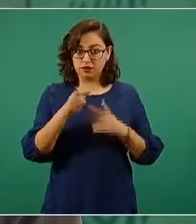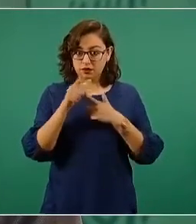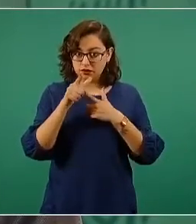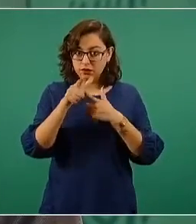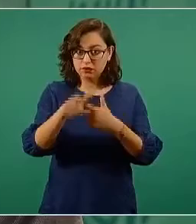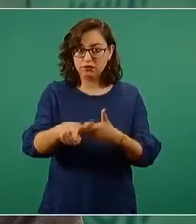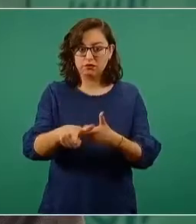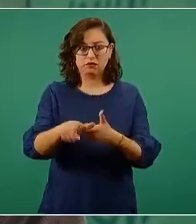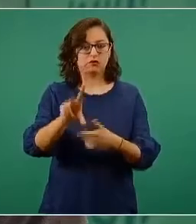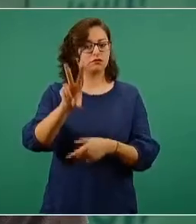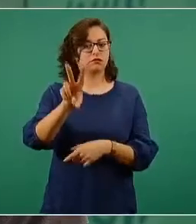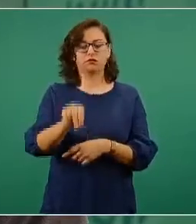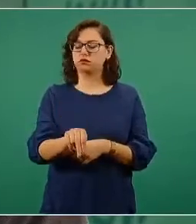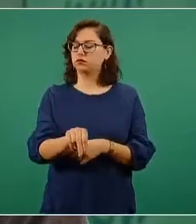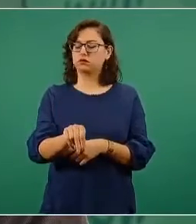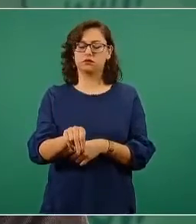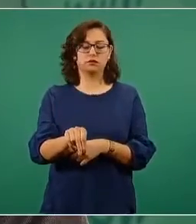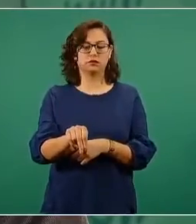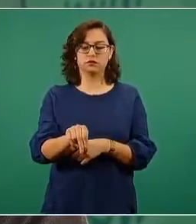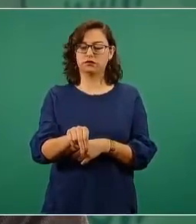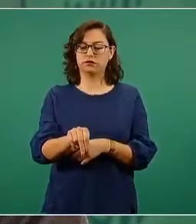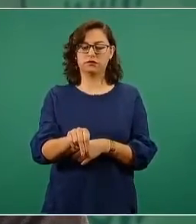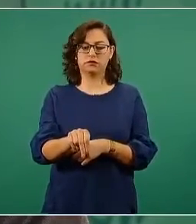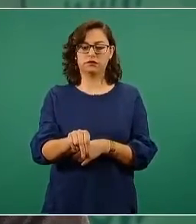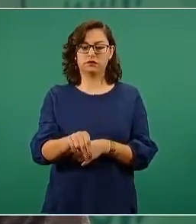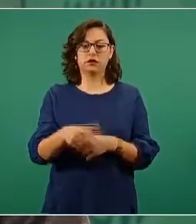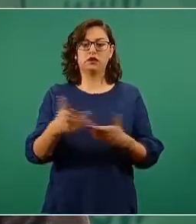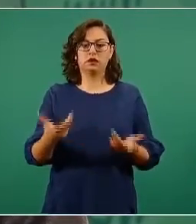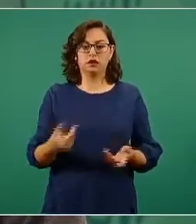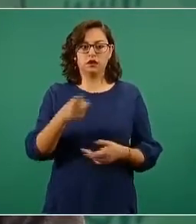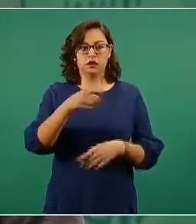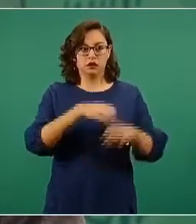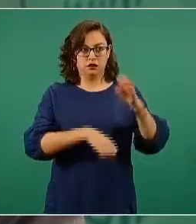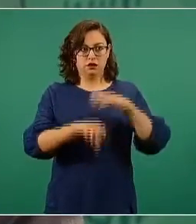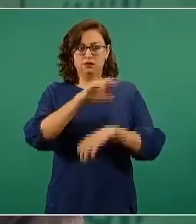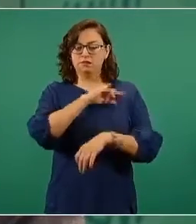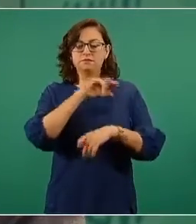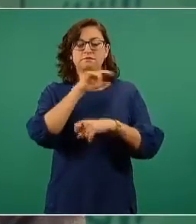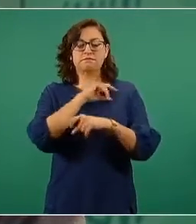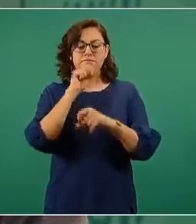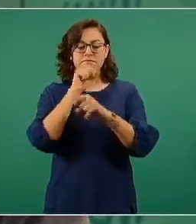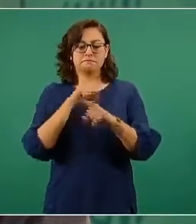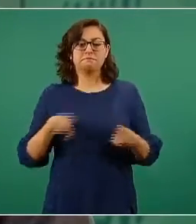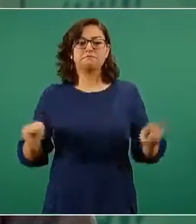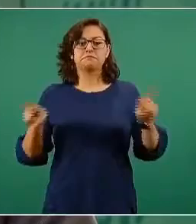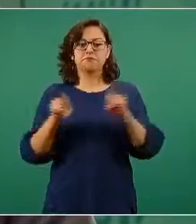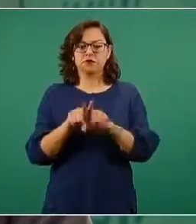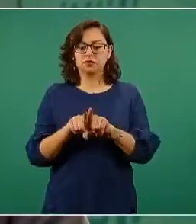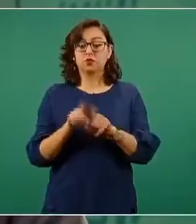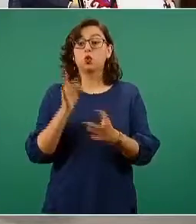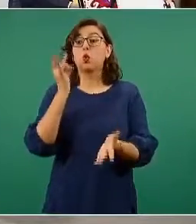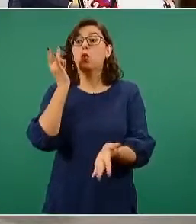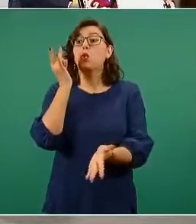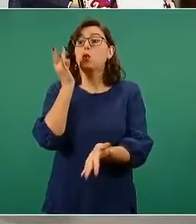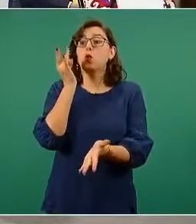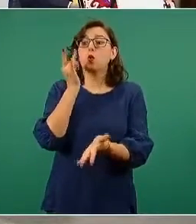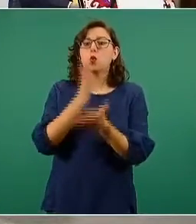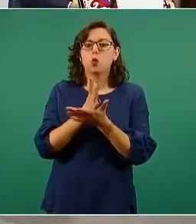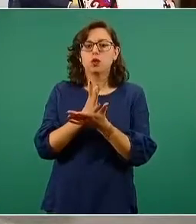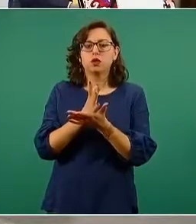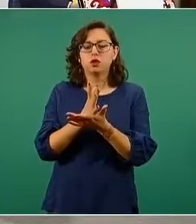no va a haber subcontratación también en las empresas. Se admite cuando se trata, como aquí